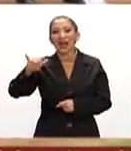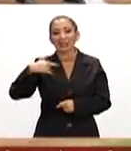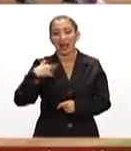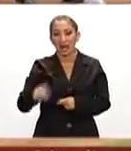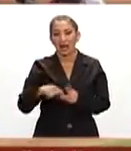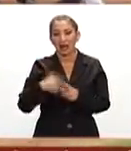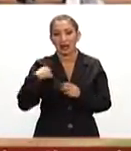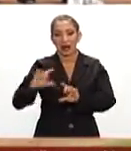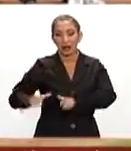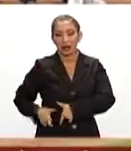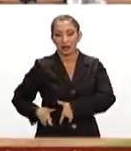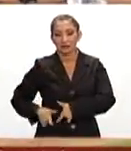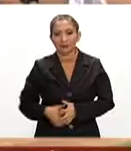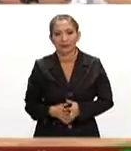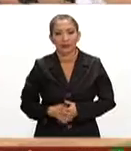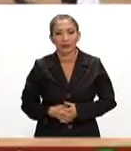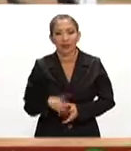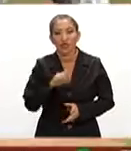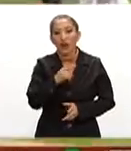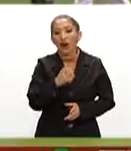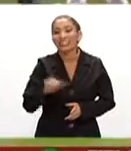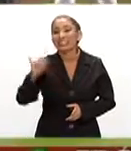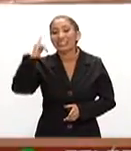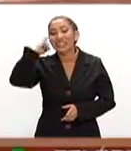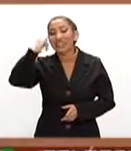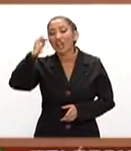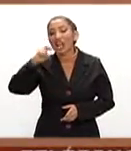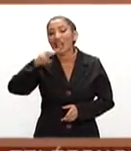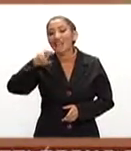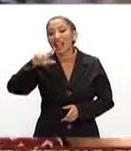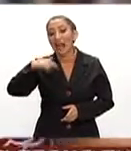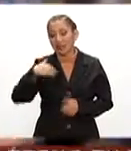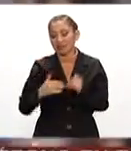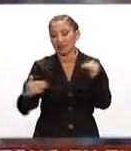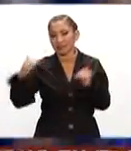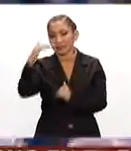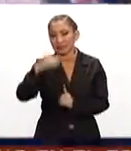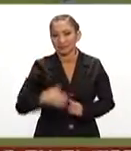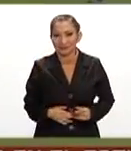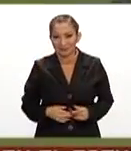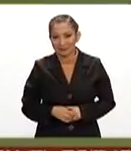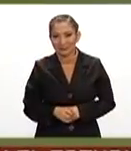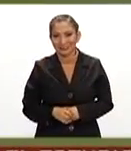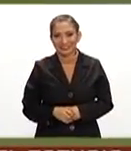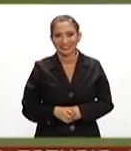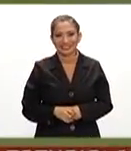en las series de campeonato. Dodgers e Indios de Cleveland aventajan.